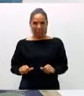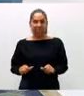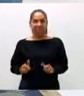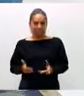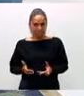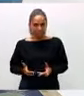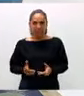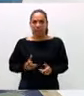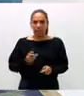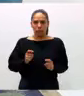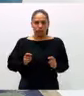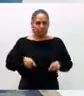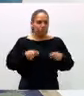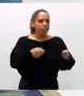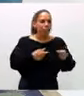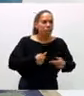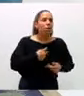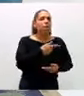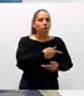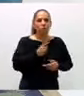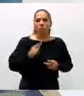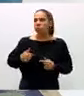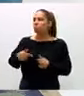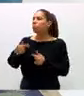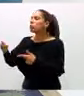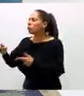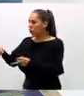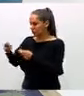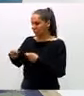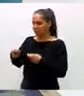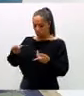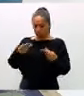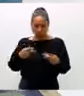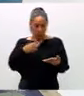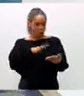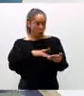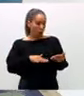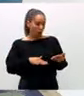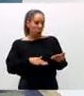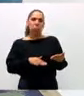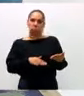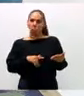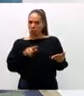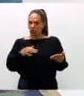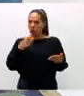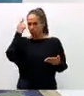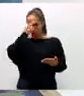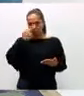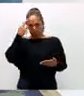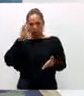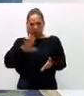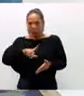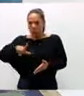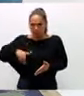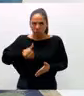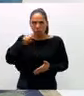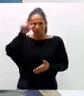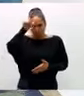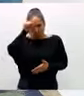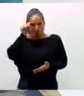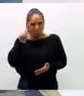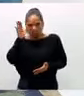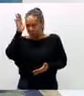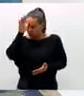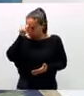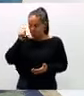las propuestas que cada uno tiene y enseguidita establecer acuerdos. Voy a leer la parte